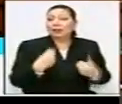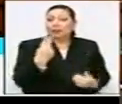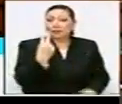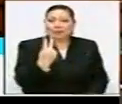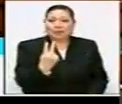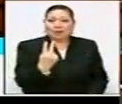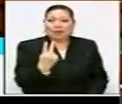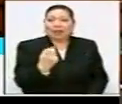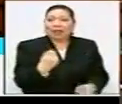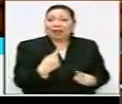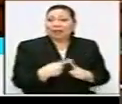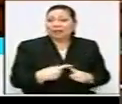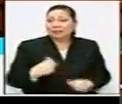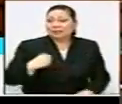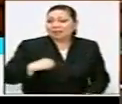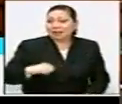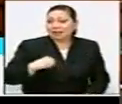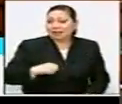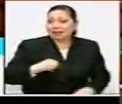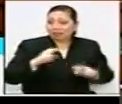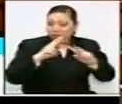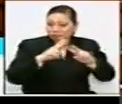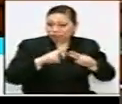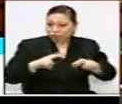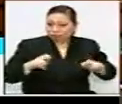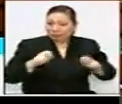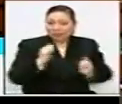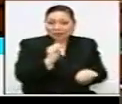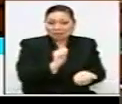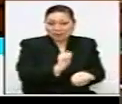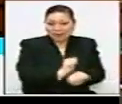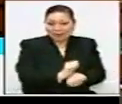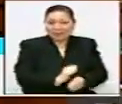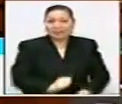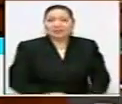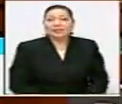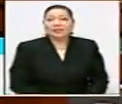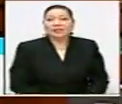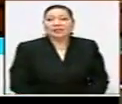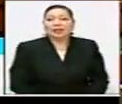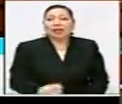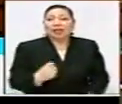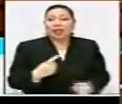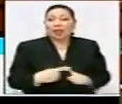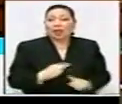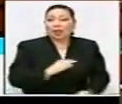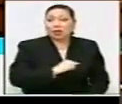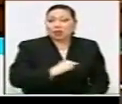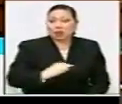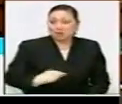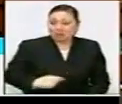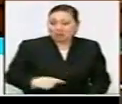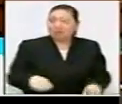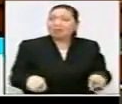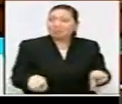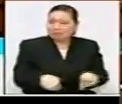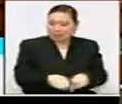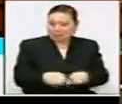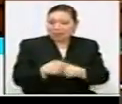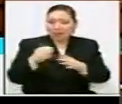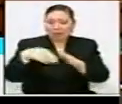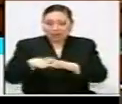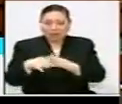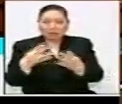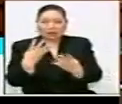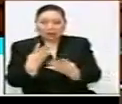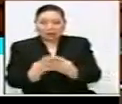dos exalcaldes que hemos investigado y fueron a la cárcel. Un exgobernador que también ha entrado a la